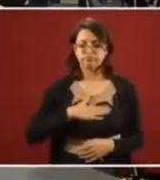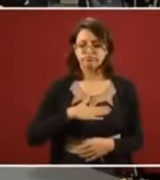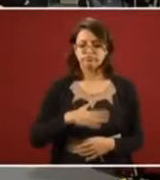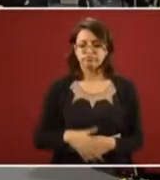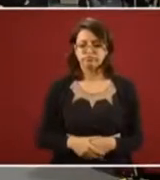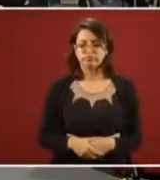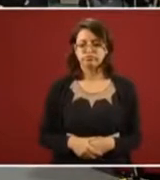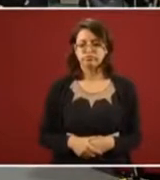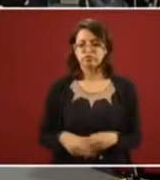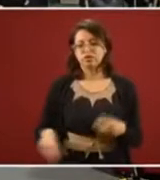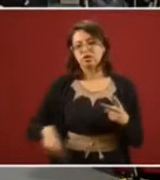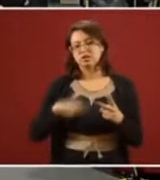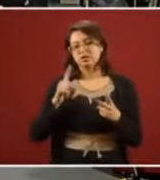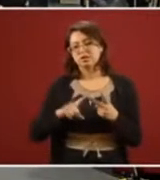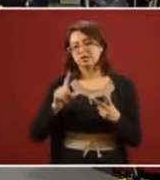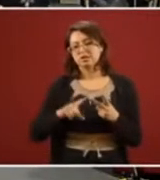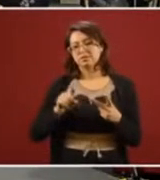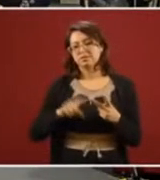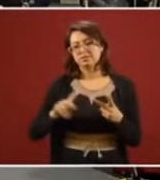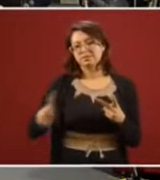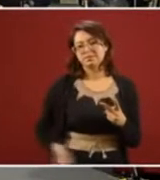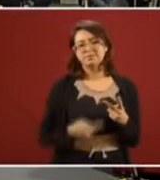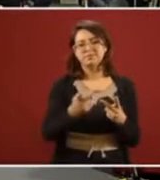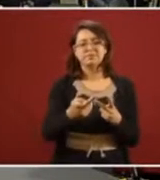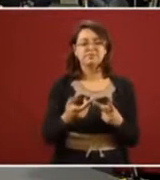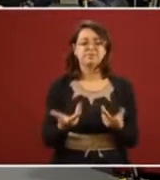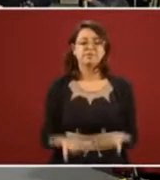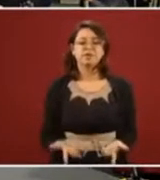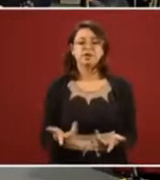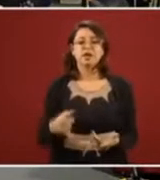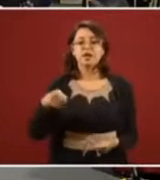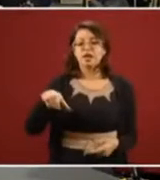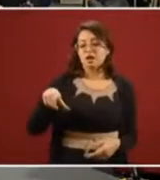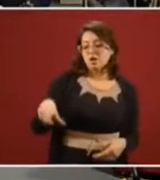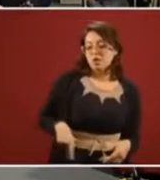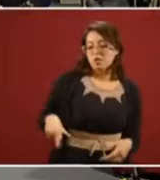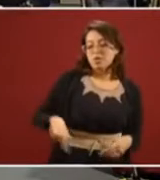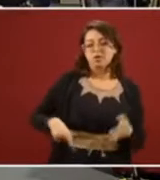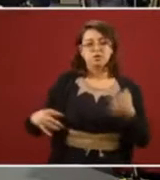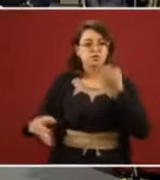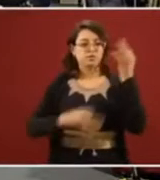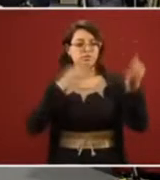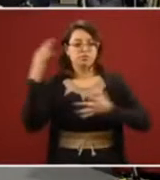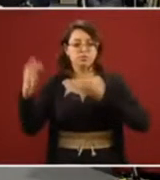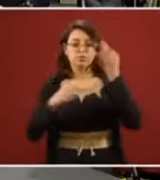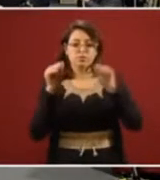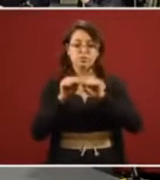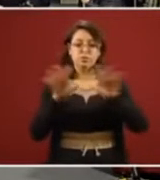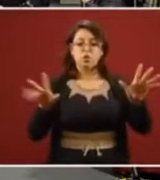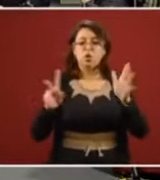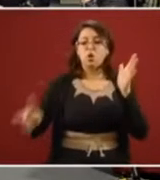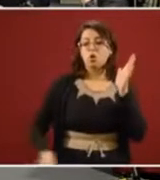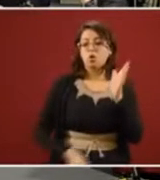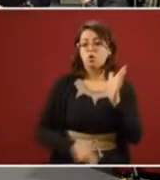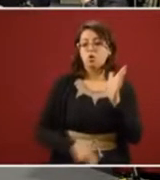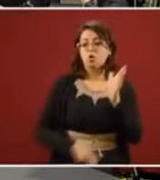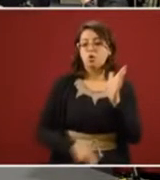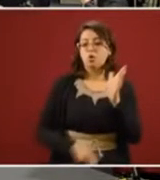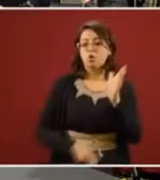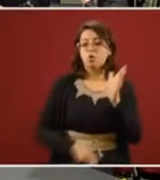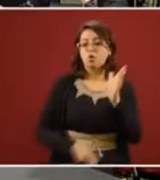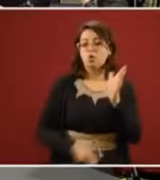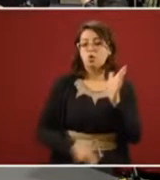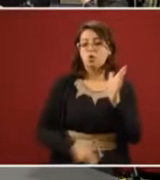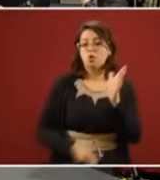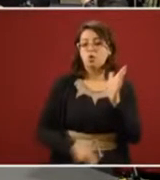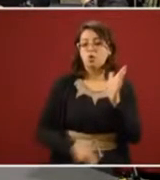mi segunda pregunta sería sobre la publicidad oficial hay una nueva reducción en el monto que se va a gastar